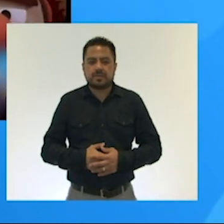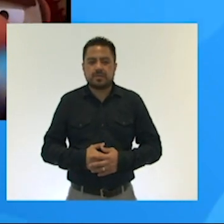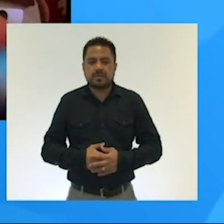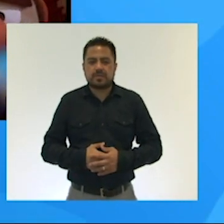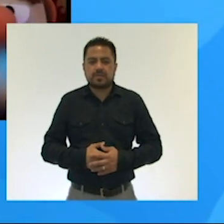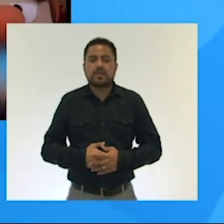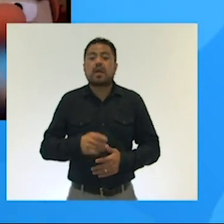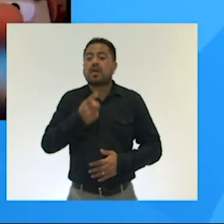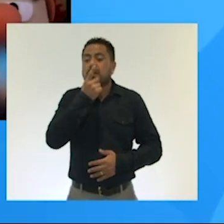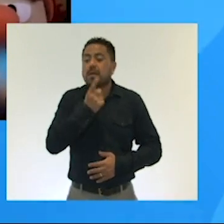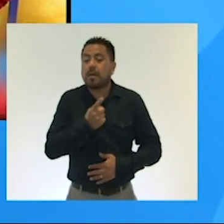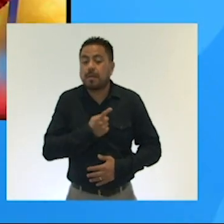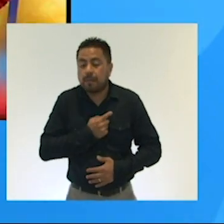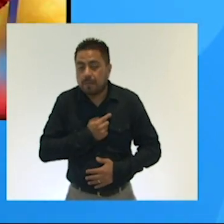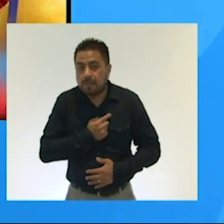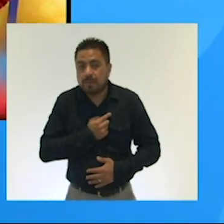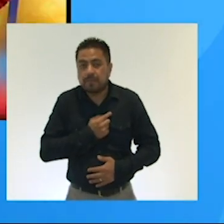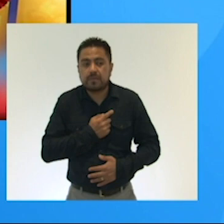¿Diga?